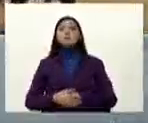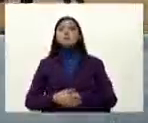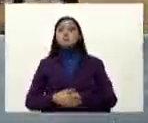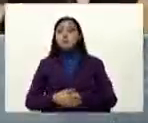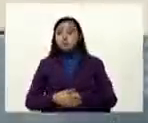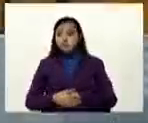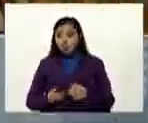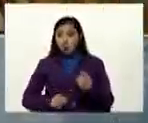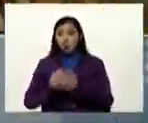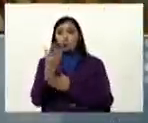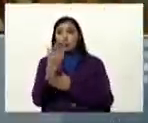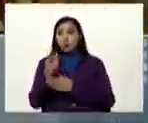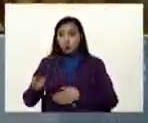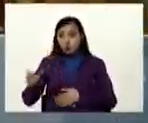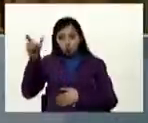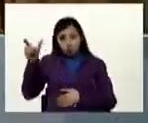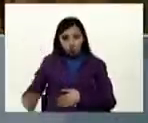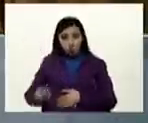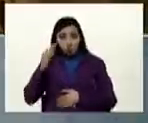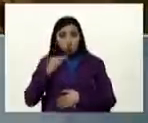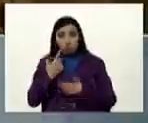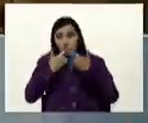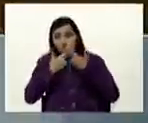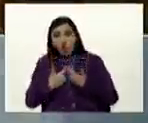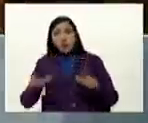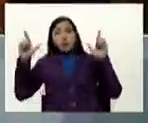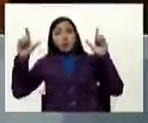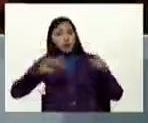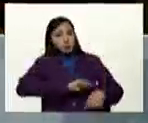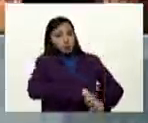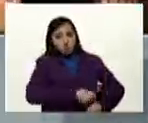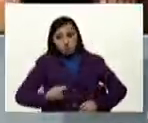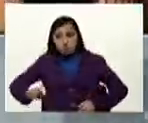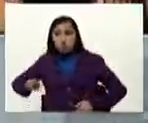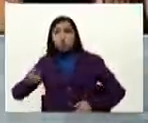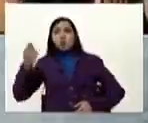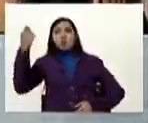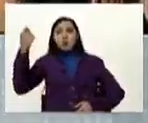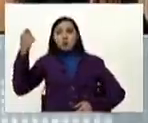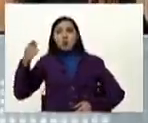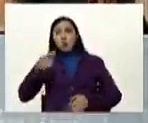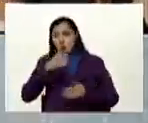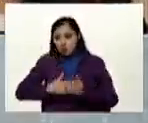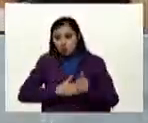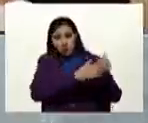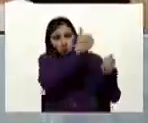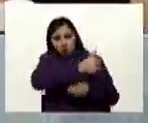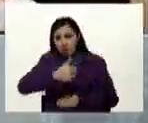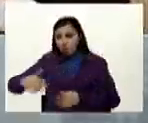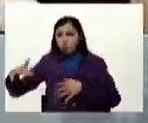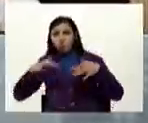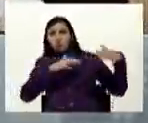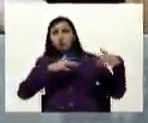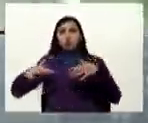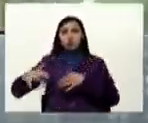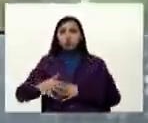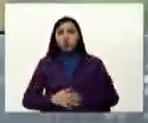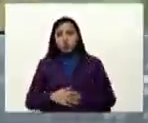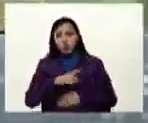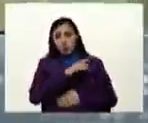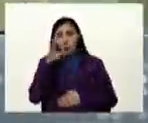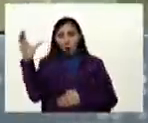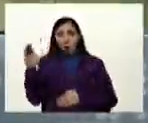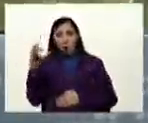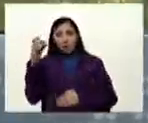libertador, liberada de la espada inmortal de los libertadores y libertadores, Colombia fue la idea